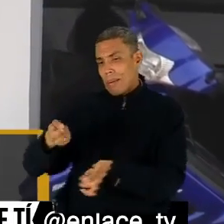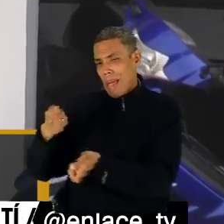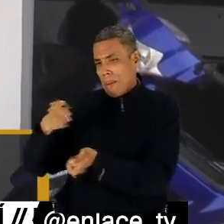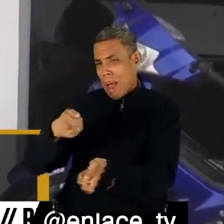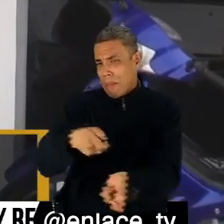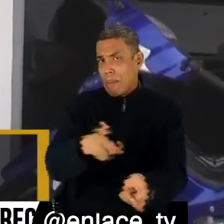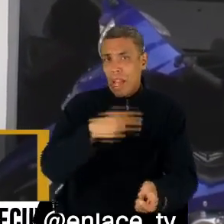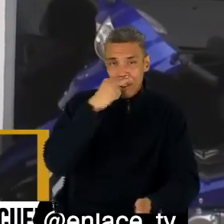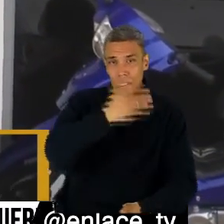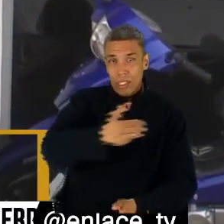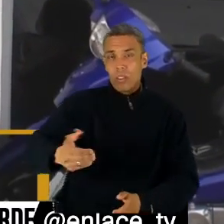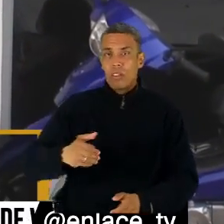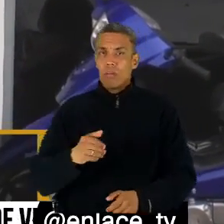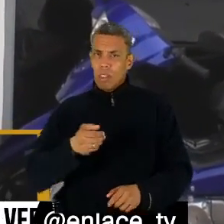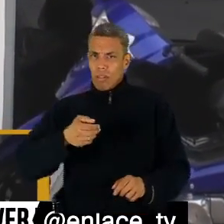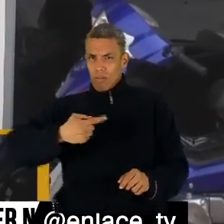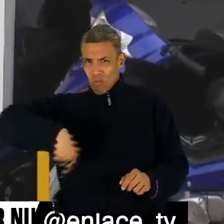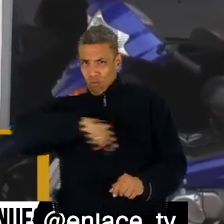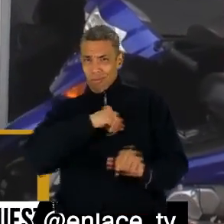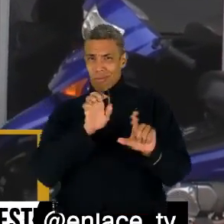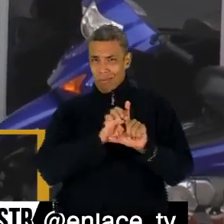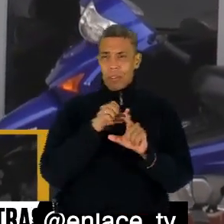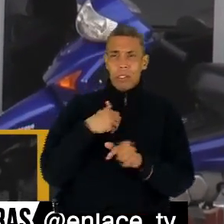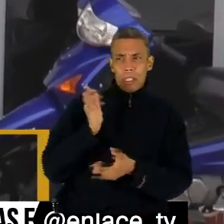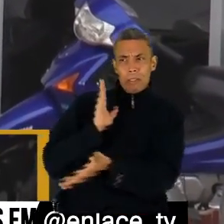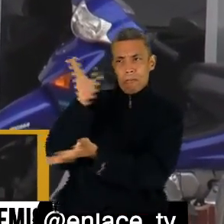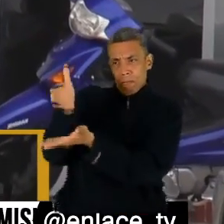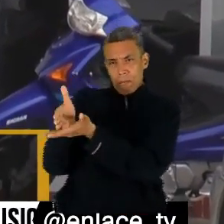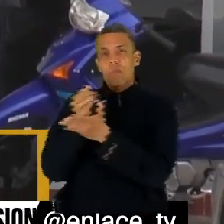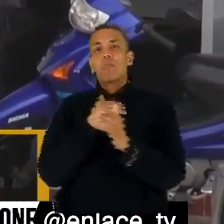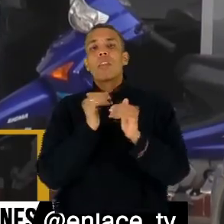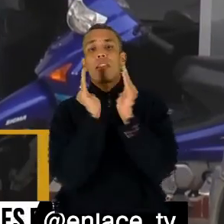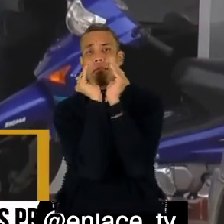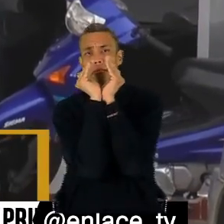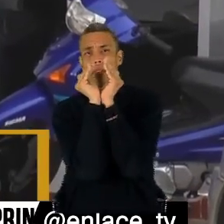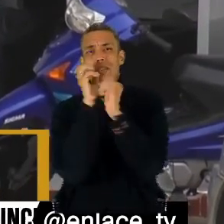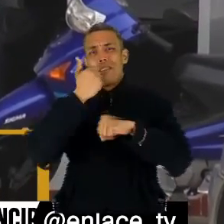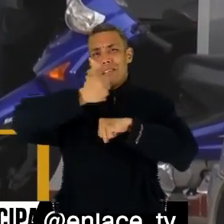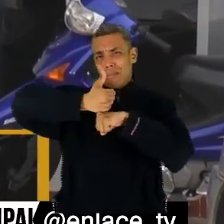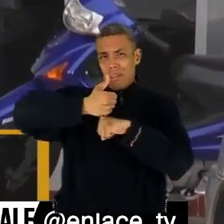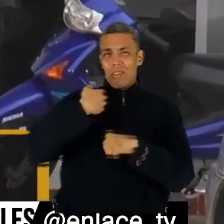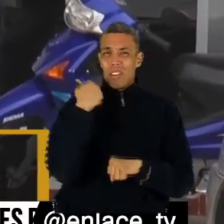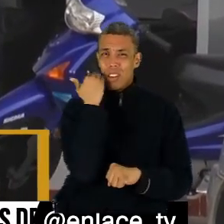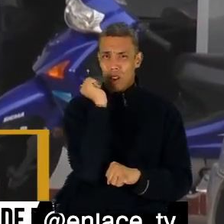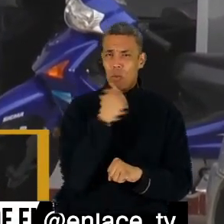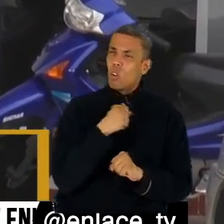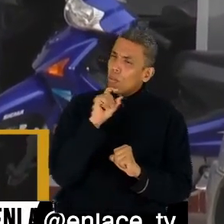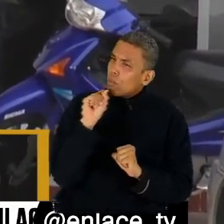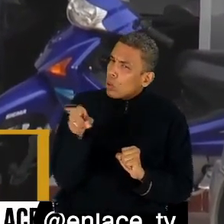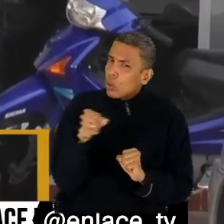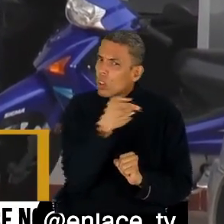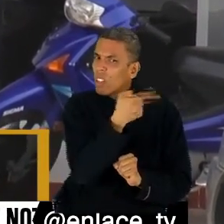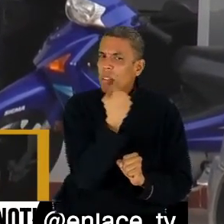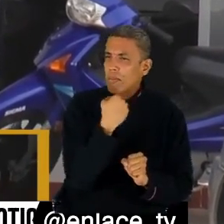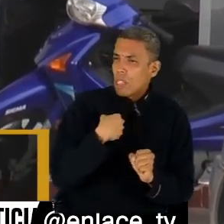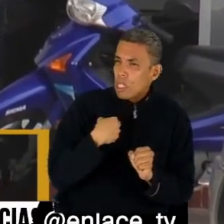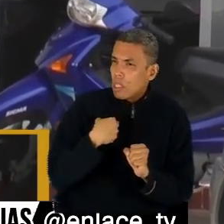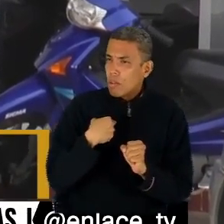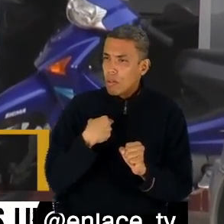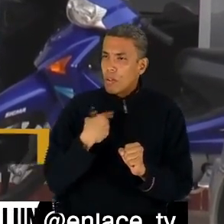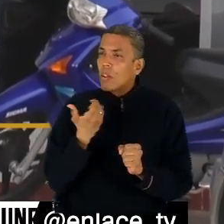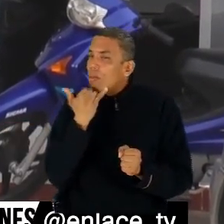el Bienestar Familiar ubicado en el barrio Galán para conocer de su directora Shirley Tomás una posición frente a este tema, pero no